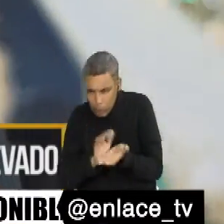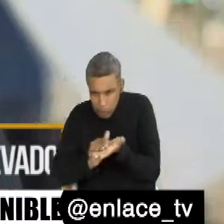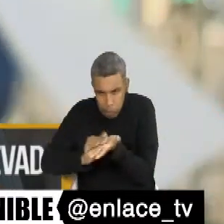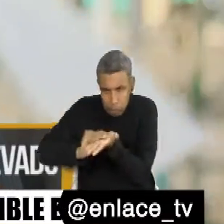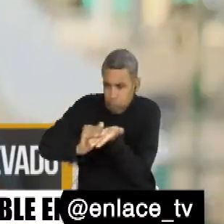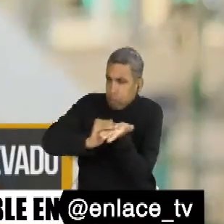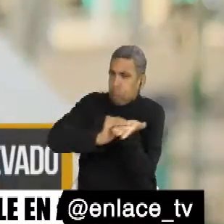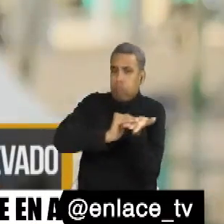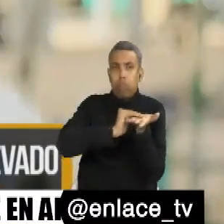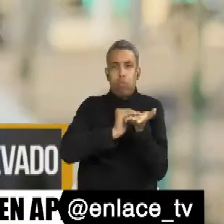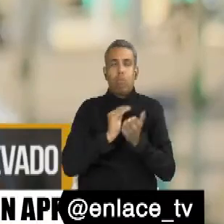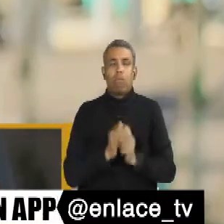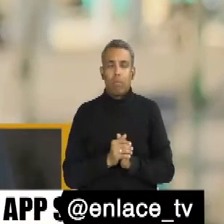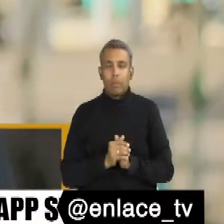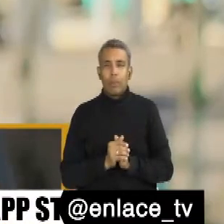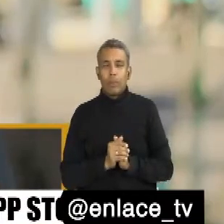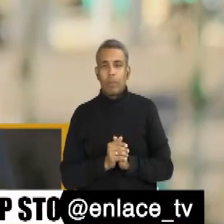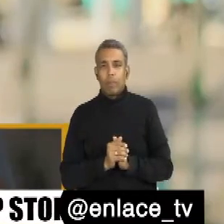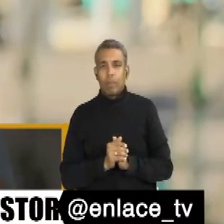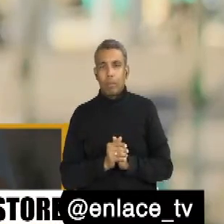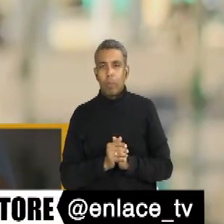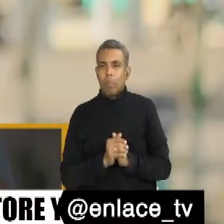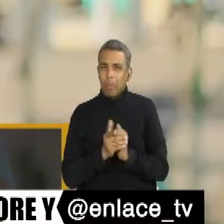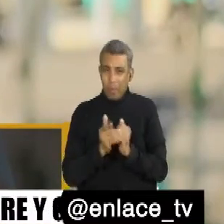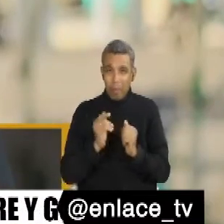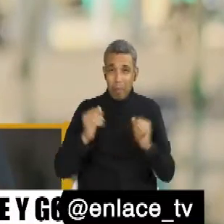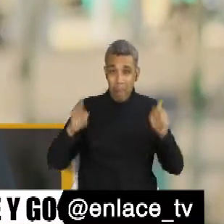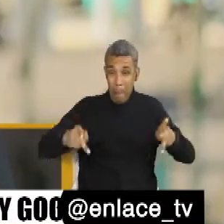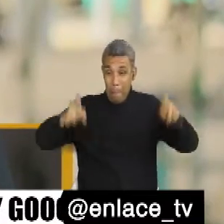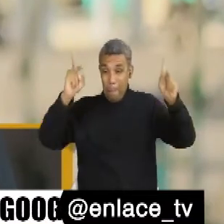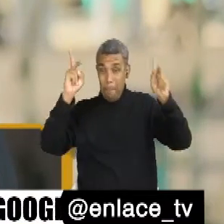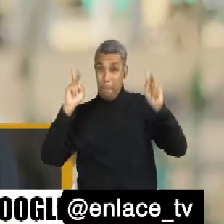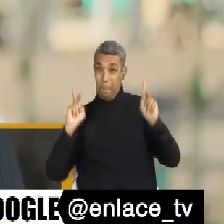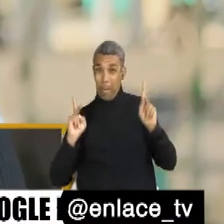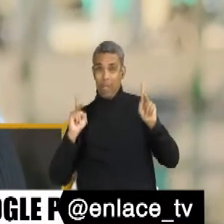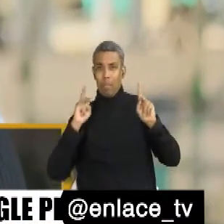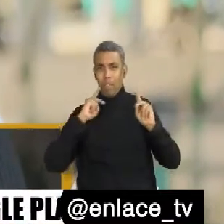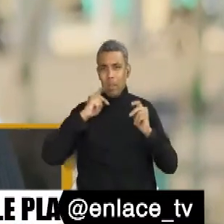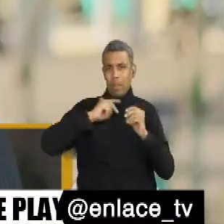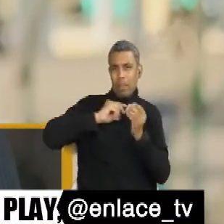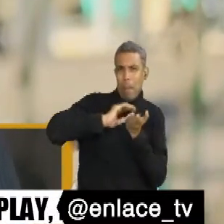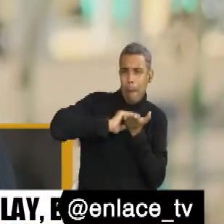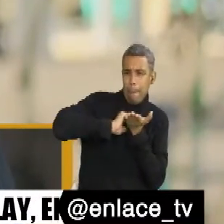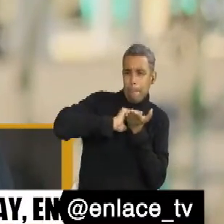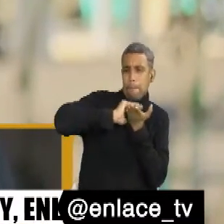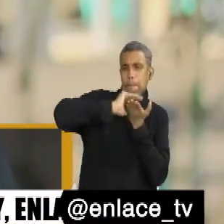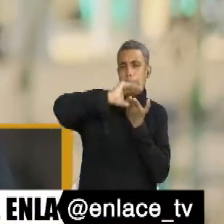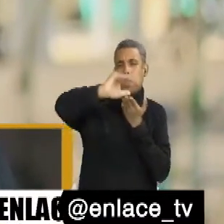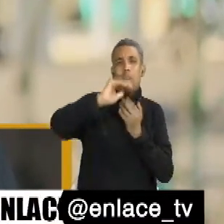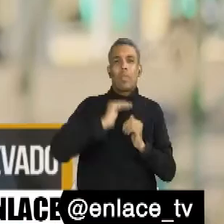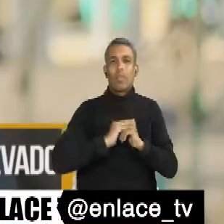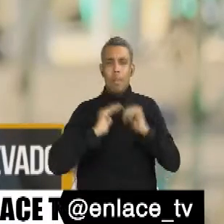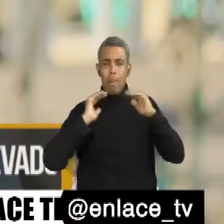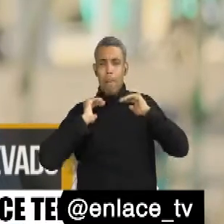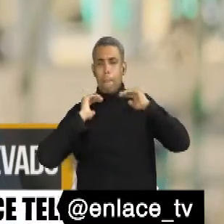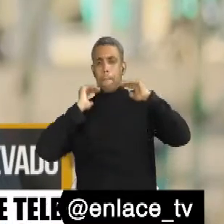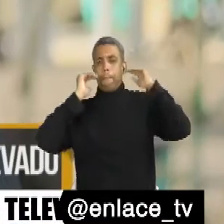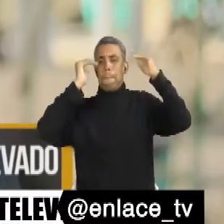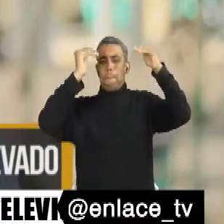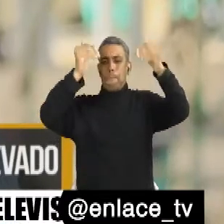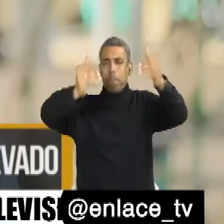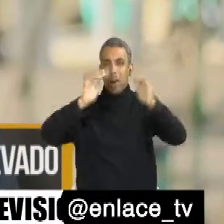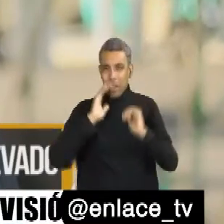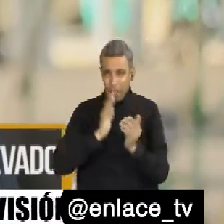es la pavimentación, el mejoramiento de la capa de rodadura del puente elevado, aprovechando que es un fin de semana largo que viene con puente y que